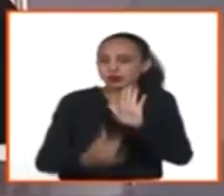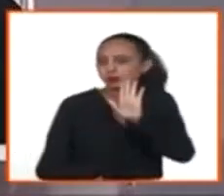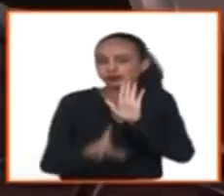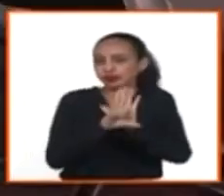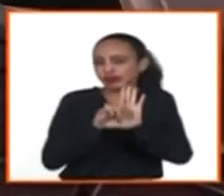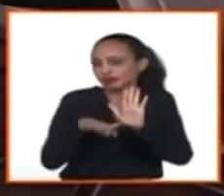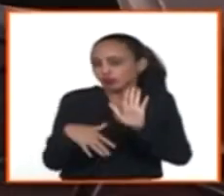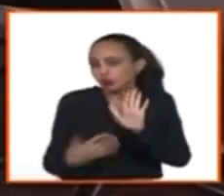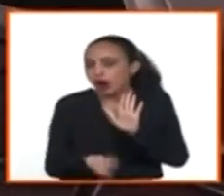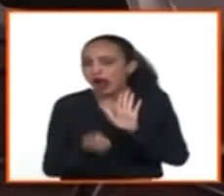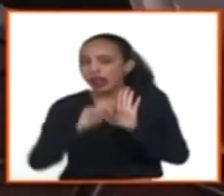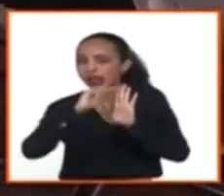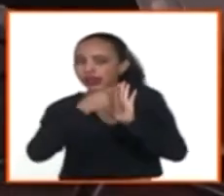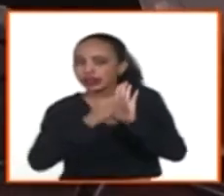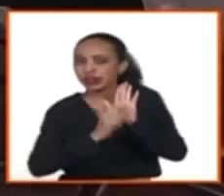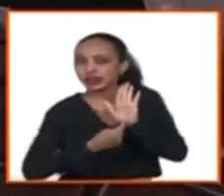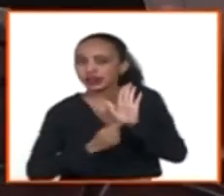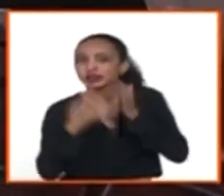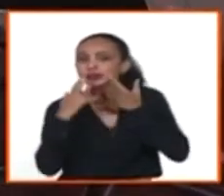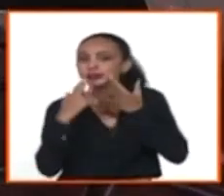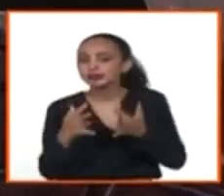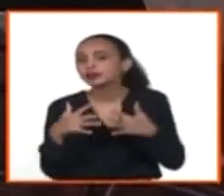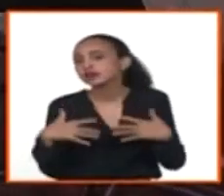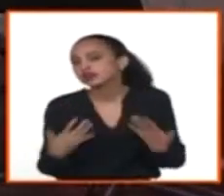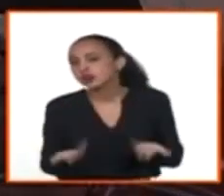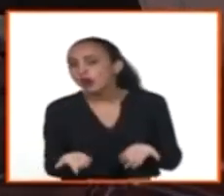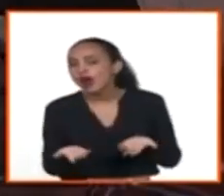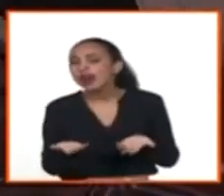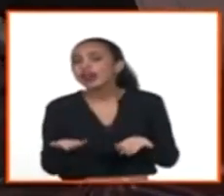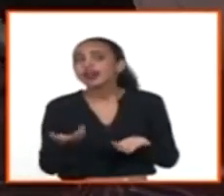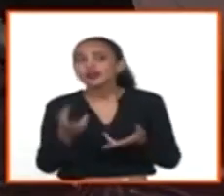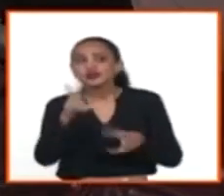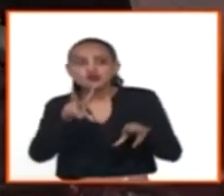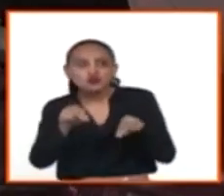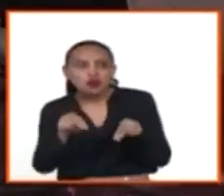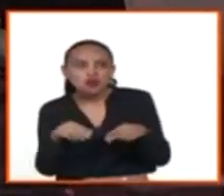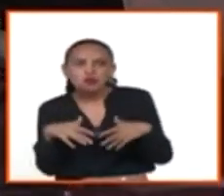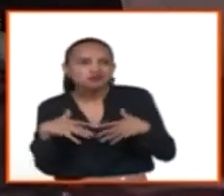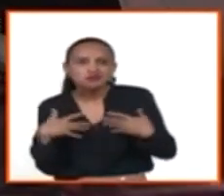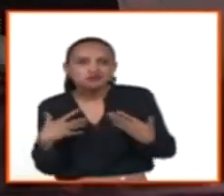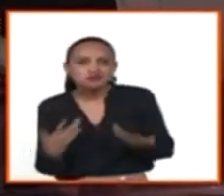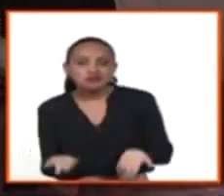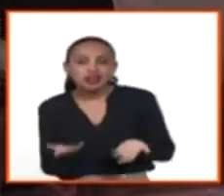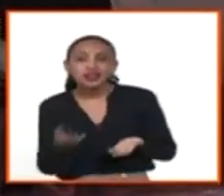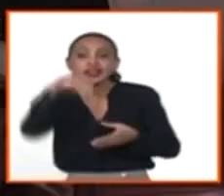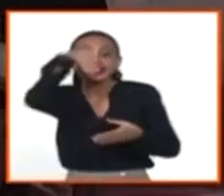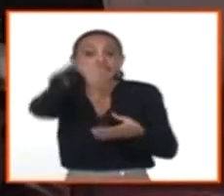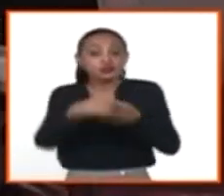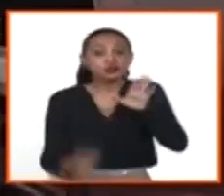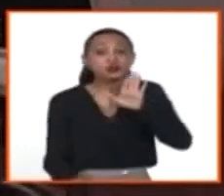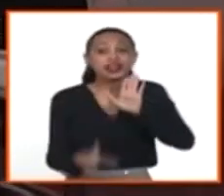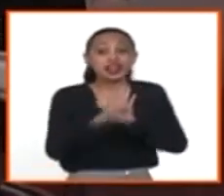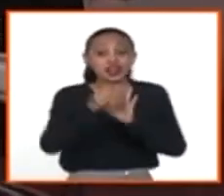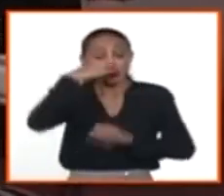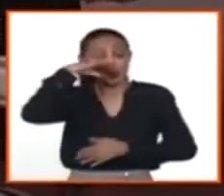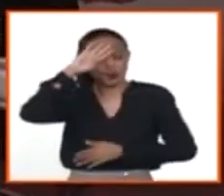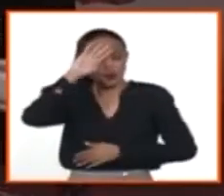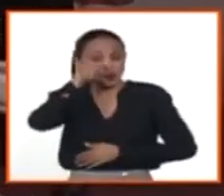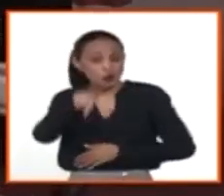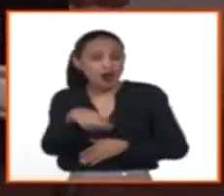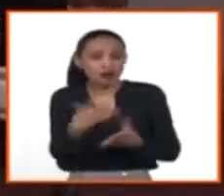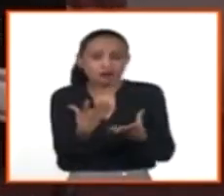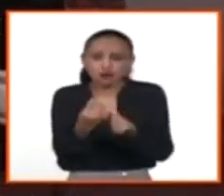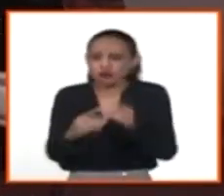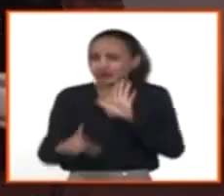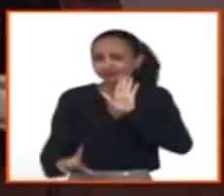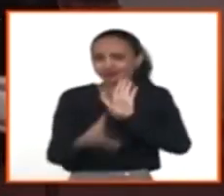son los elementos principales a los que apunta, qué cosa novedosa puede plantear dentro de la legislación cubana, que tiene varias legislaciones